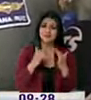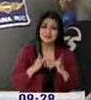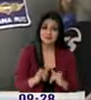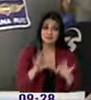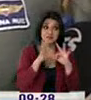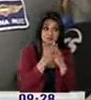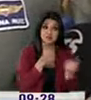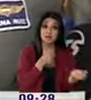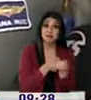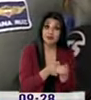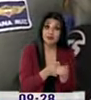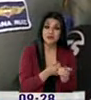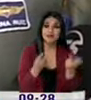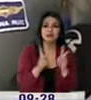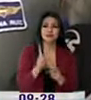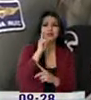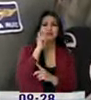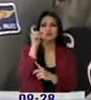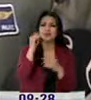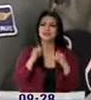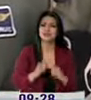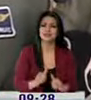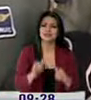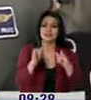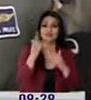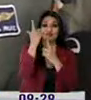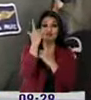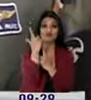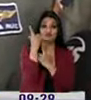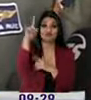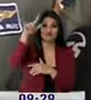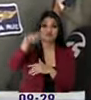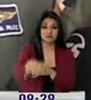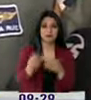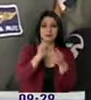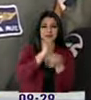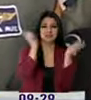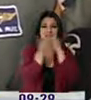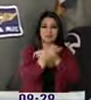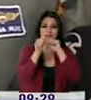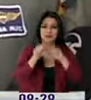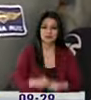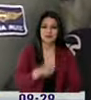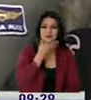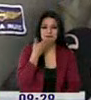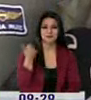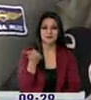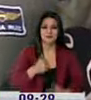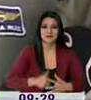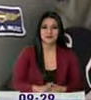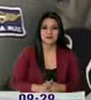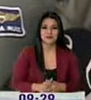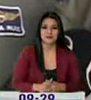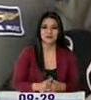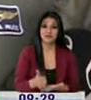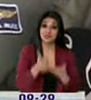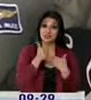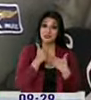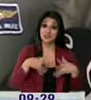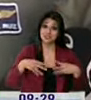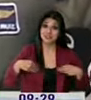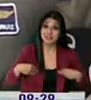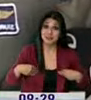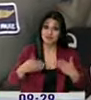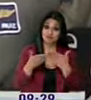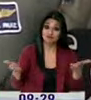en su familia y que persigan sus sueños, ya que la Fuerza Aérea Ecuatoriana cada día va cambiando, va mejorando y nos está aceptando, nos